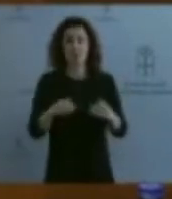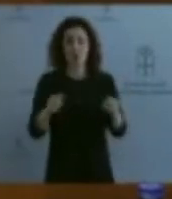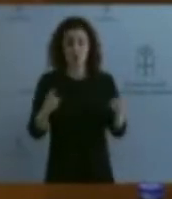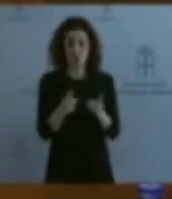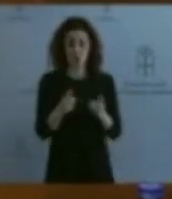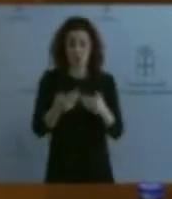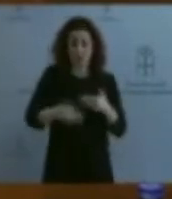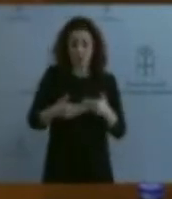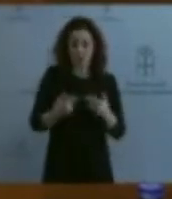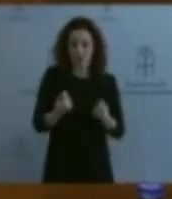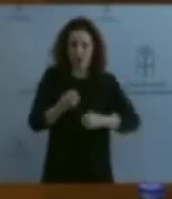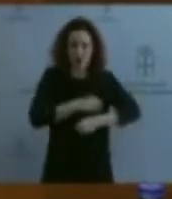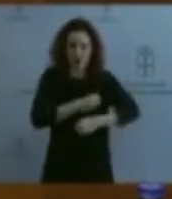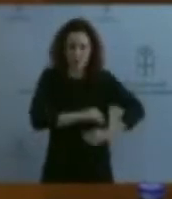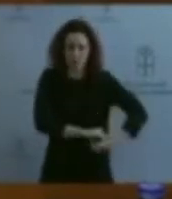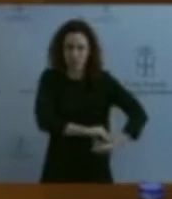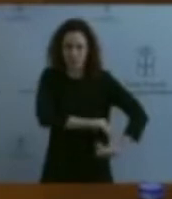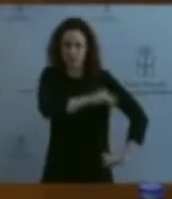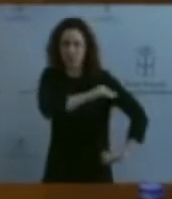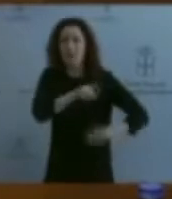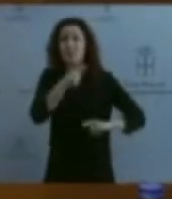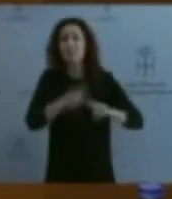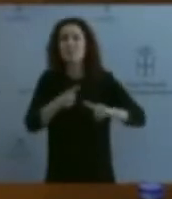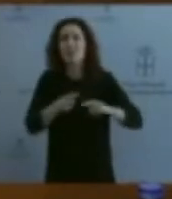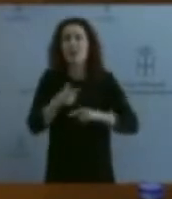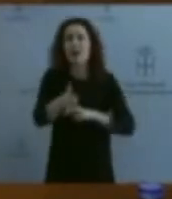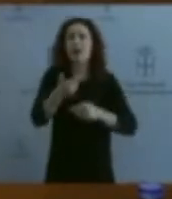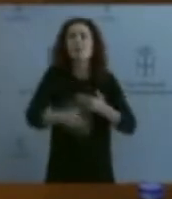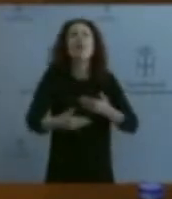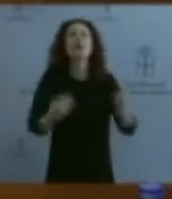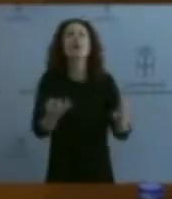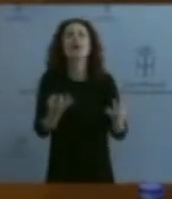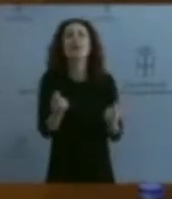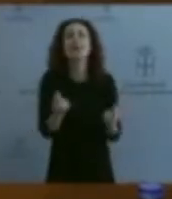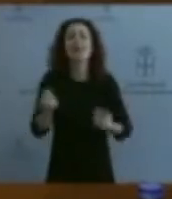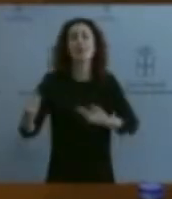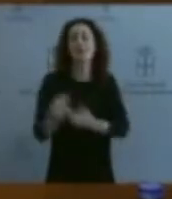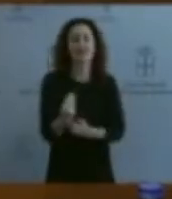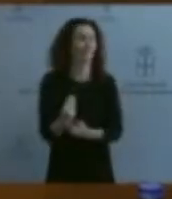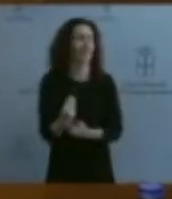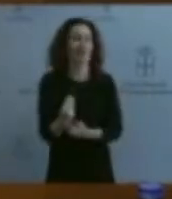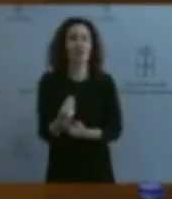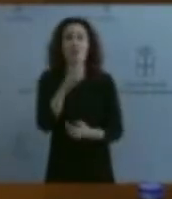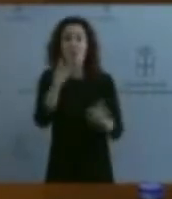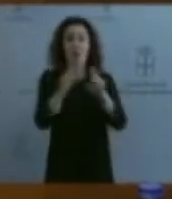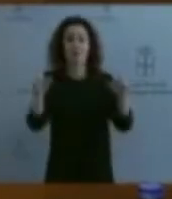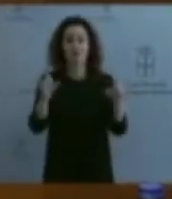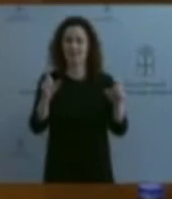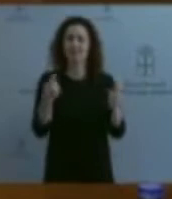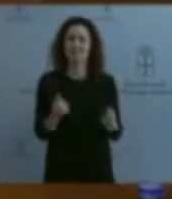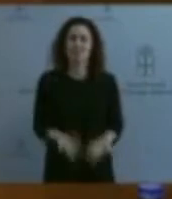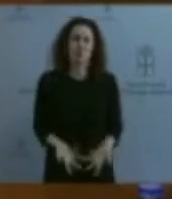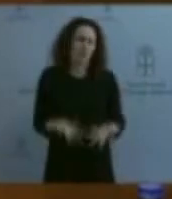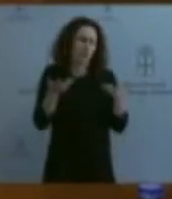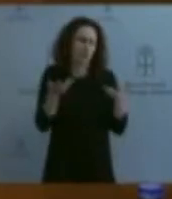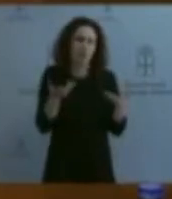nuevos ingresos, porque las empresas que se vendieron fueron, lógicamente, las más rentables y también nos dejó sin herramientas para poder llevar